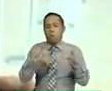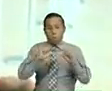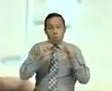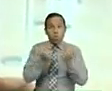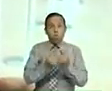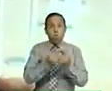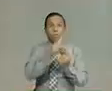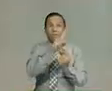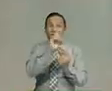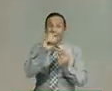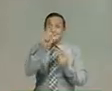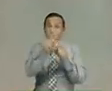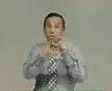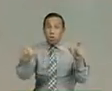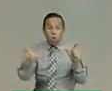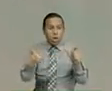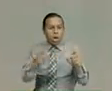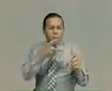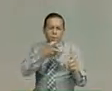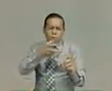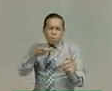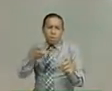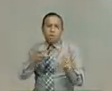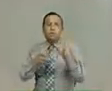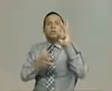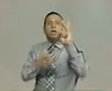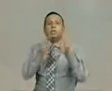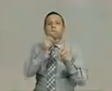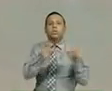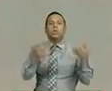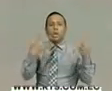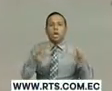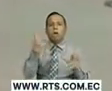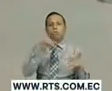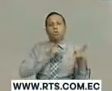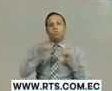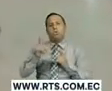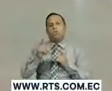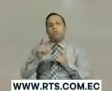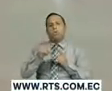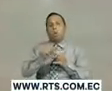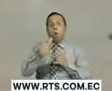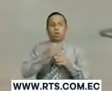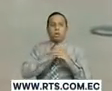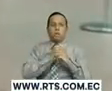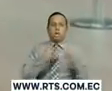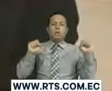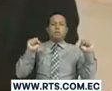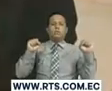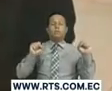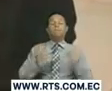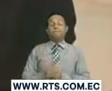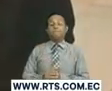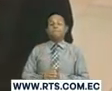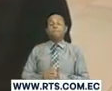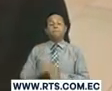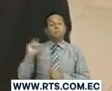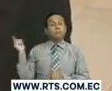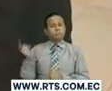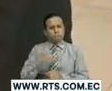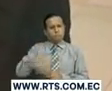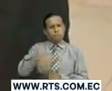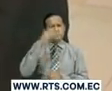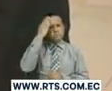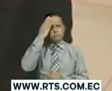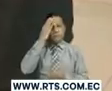tienen el virus. La meta del alcalde Jorge Yunde es efectuar 1.500 pruebas PCR diarias, tomando en cuenta que la capital cambiará